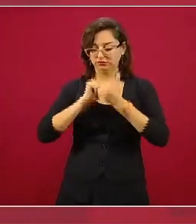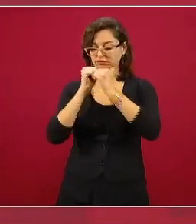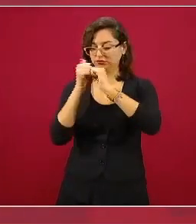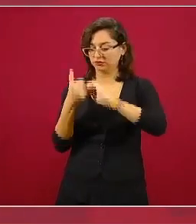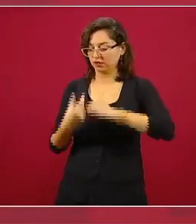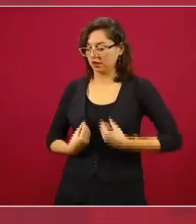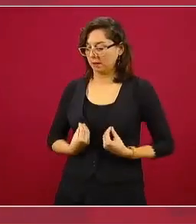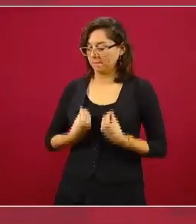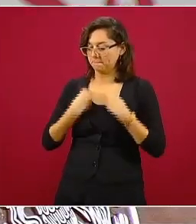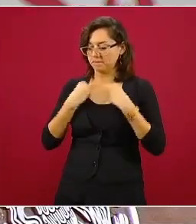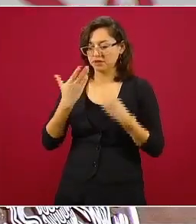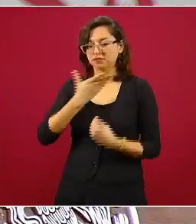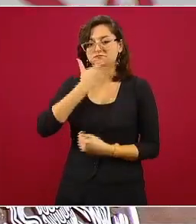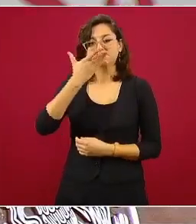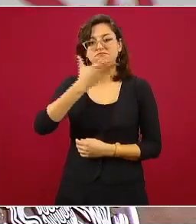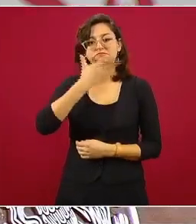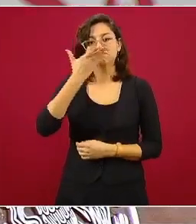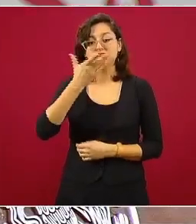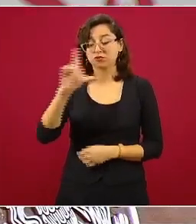gobierno.